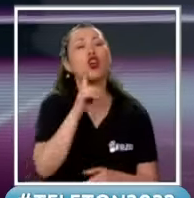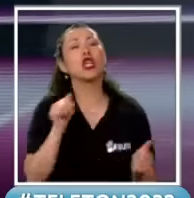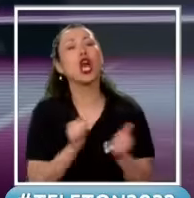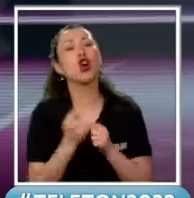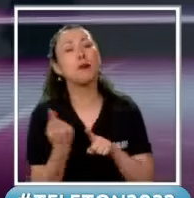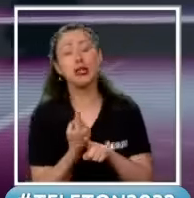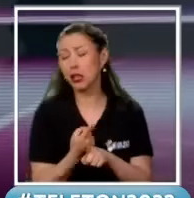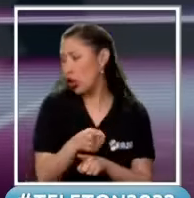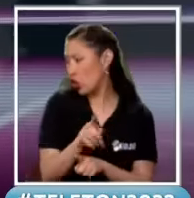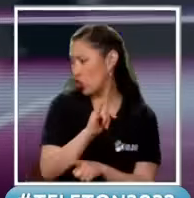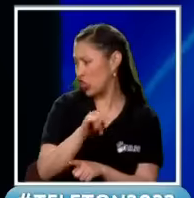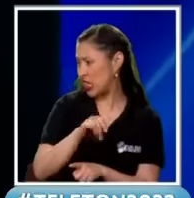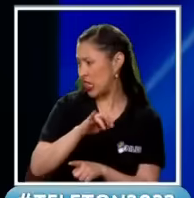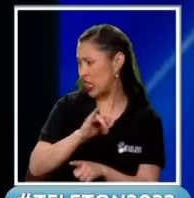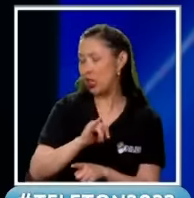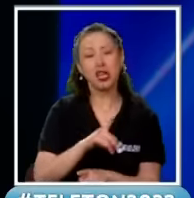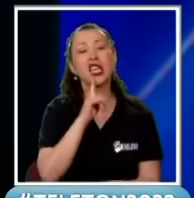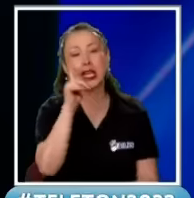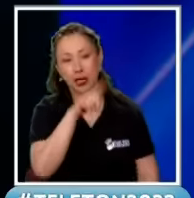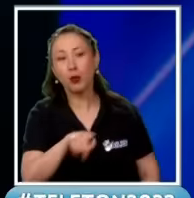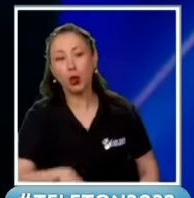Siri. ¿Quién es Samaraca?